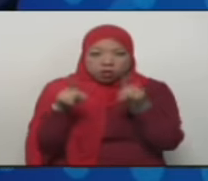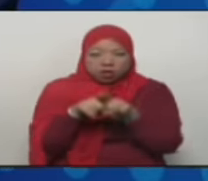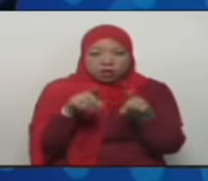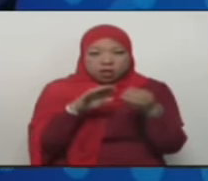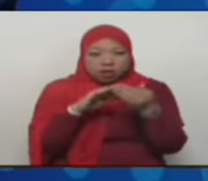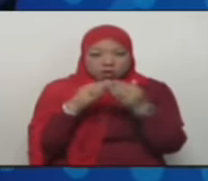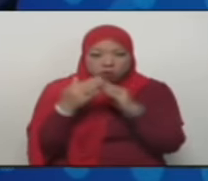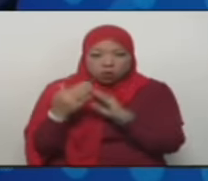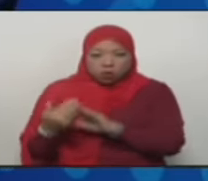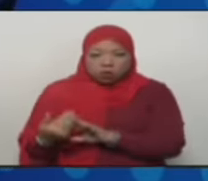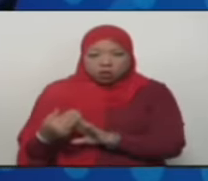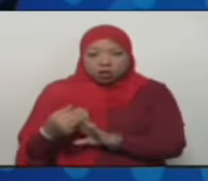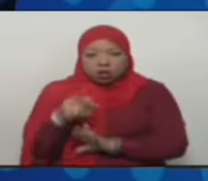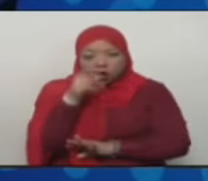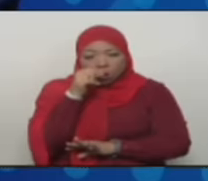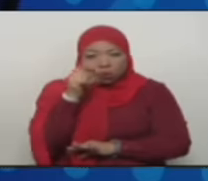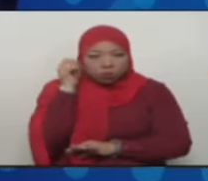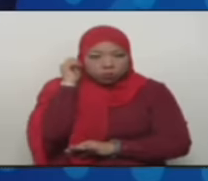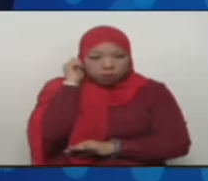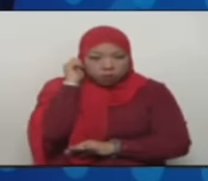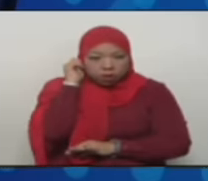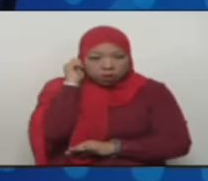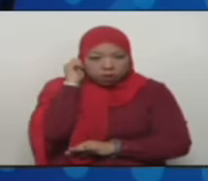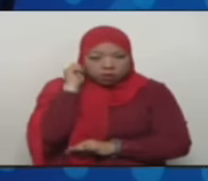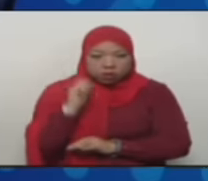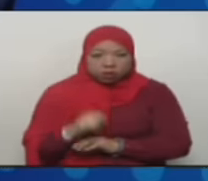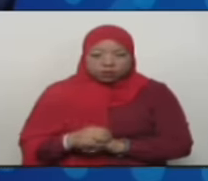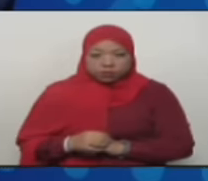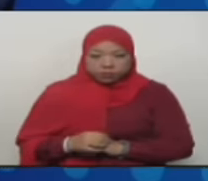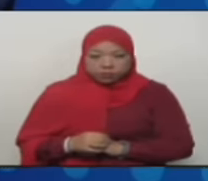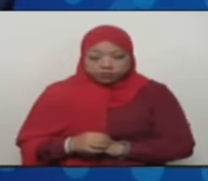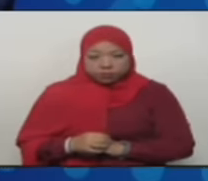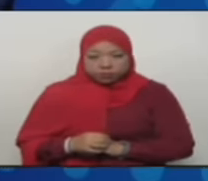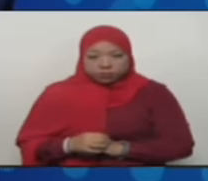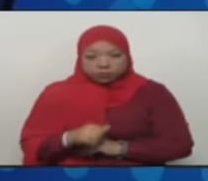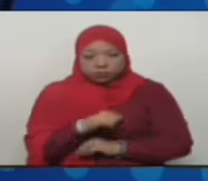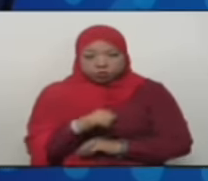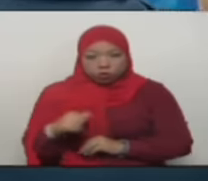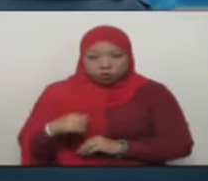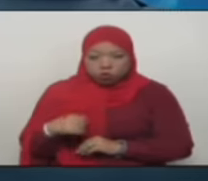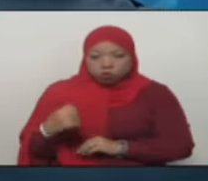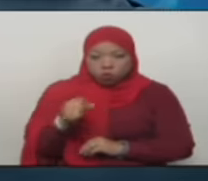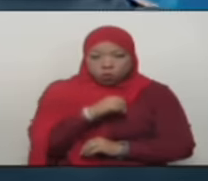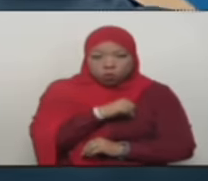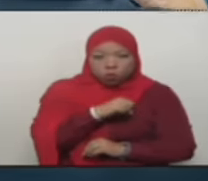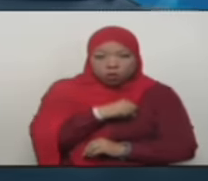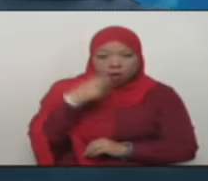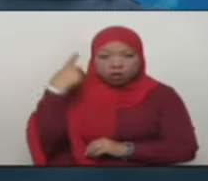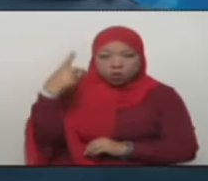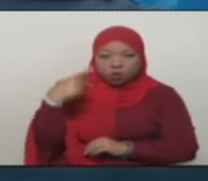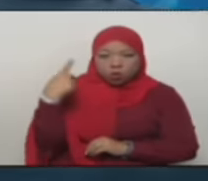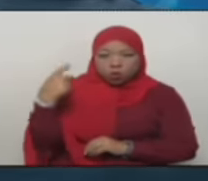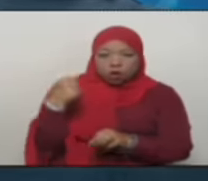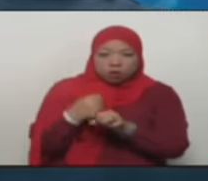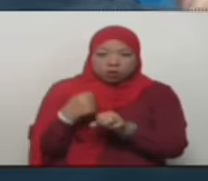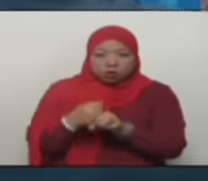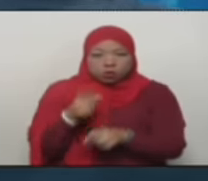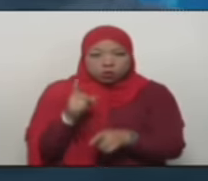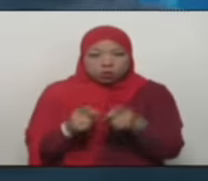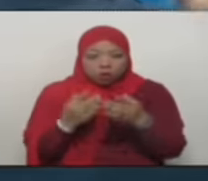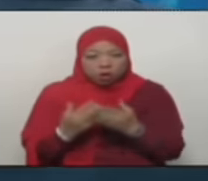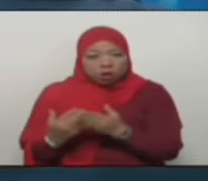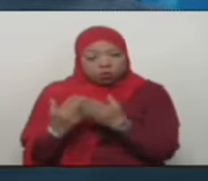comunidad, de hombres y mujeres de a pie. Y consiguieron un tono psicológico que fuera terreno fértil para que